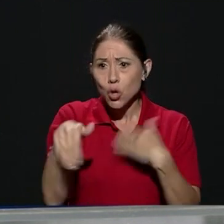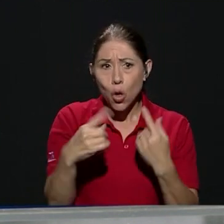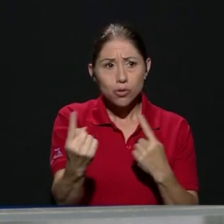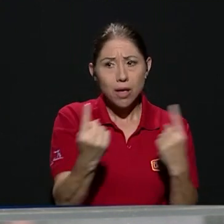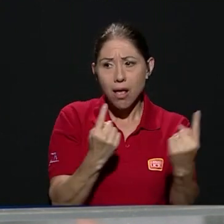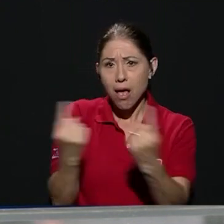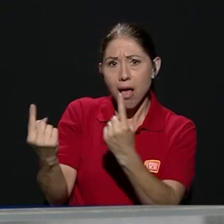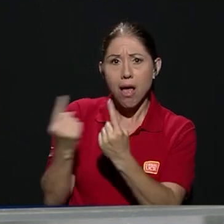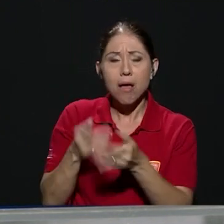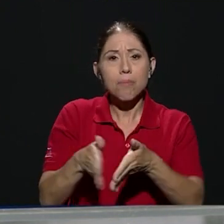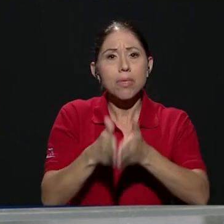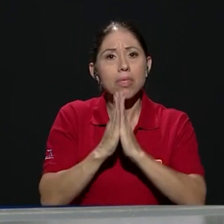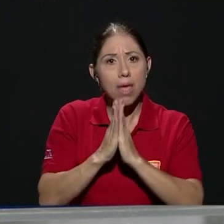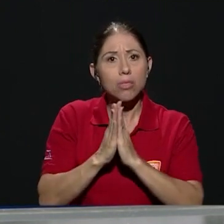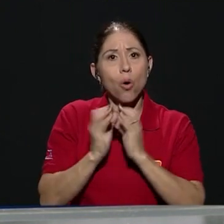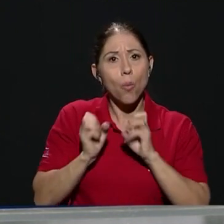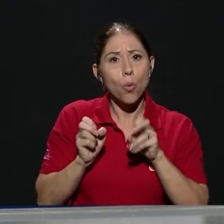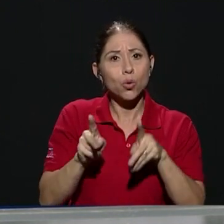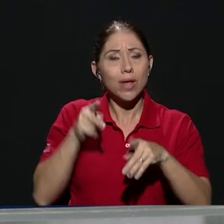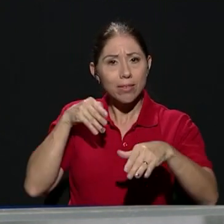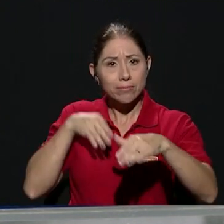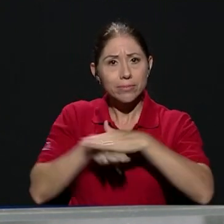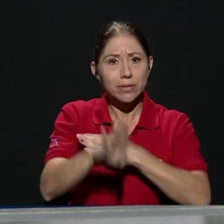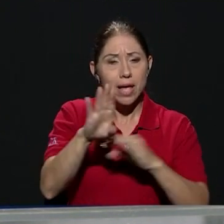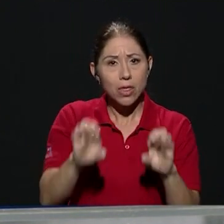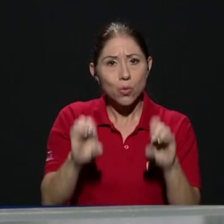esa oportunidad de acceso a la educación superior.